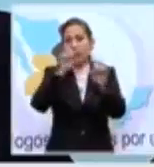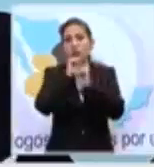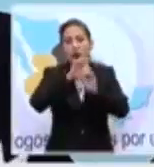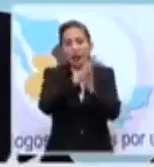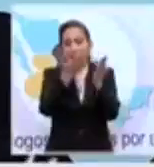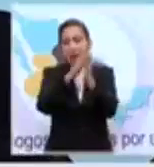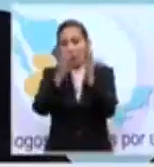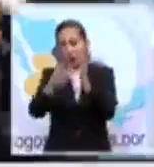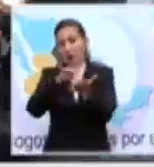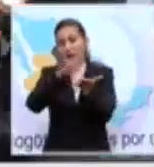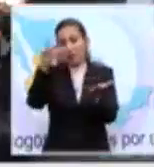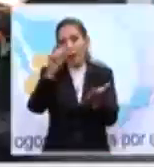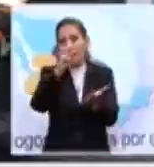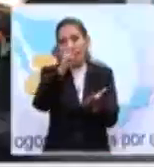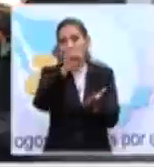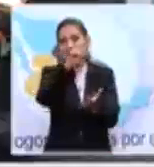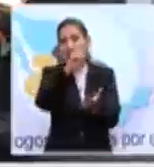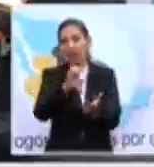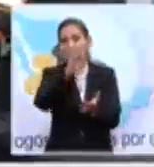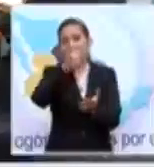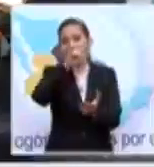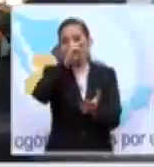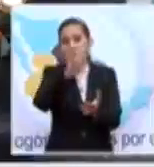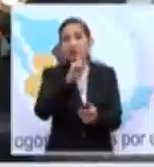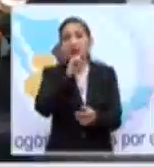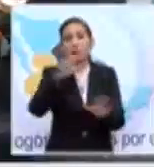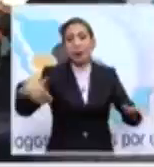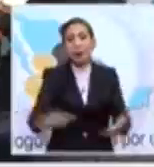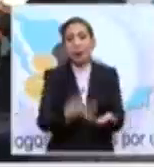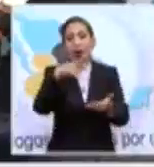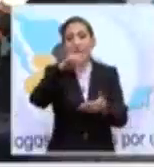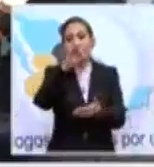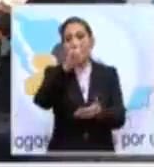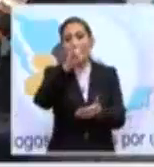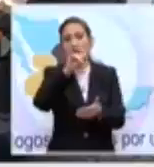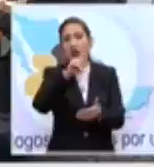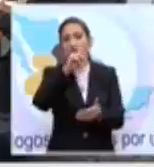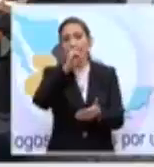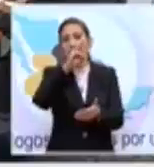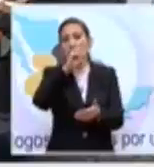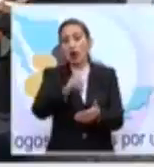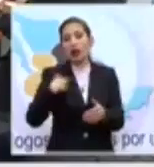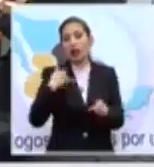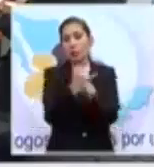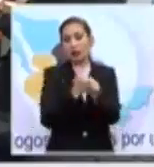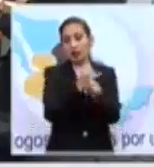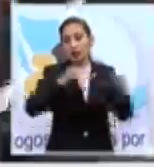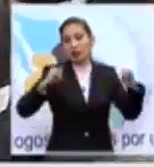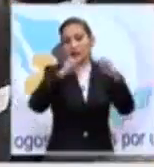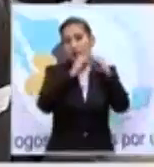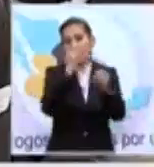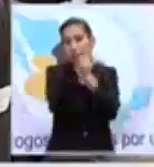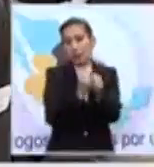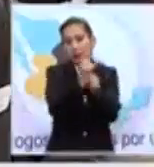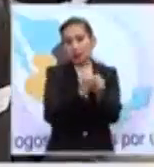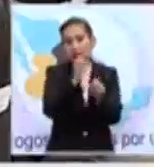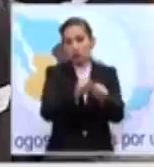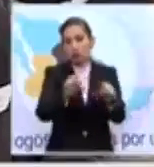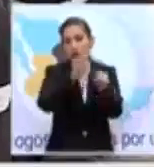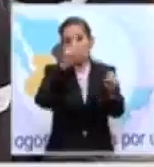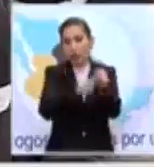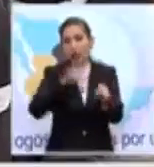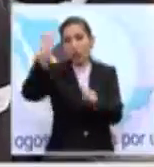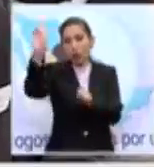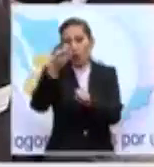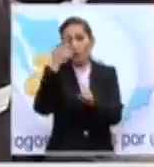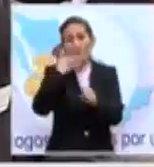publicaciones. Gracias, María de Jesús. Y también les presento a Fernando Pliego Carrasco, investigador del Instituto de Investigaciones Sociales de